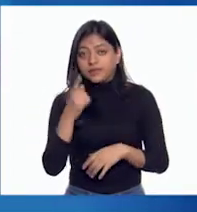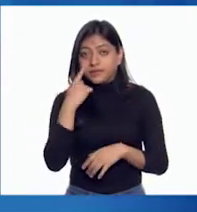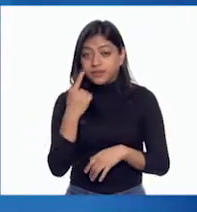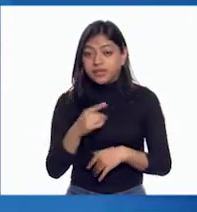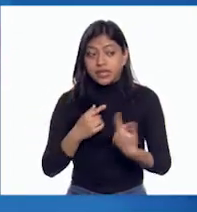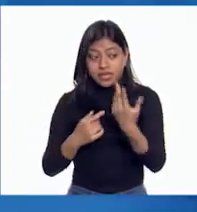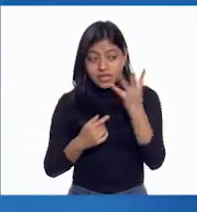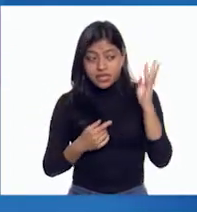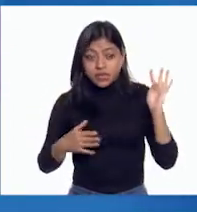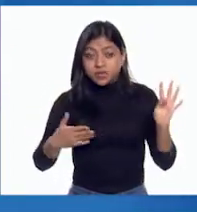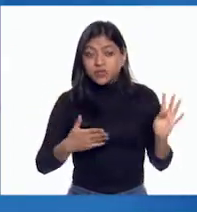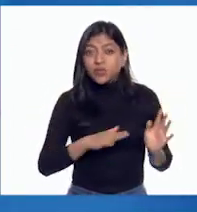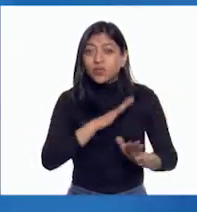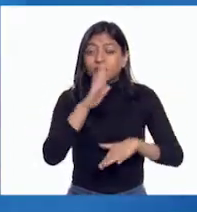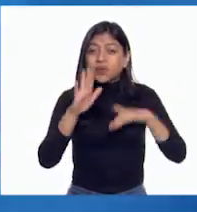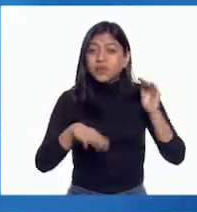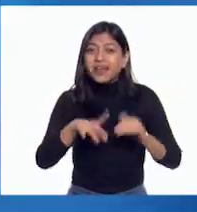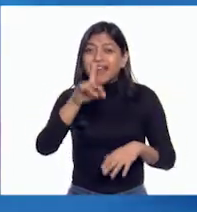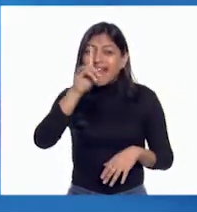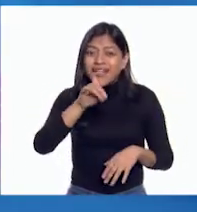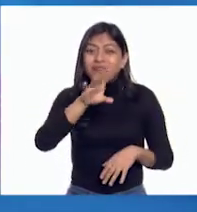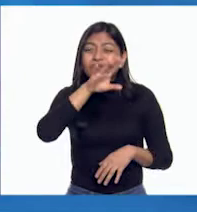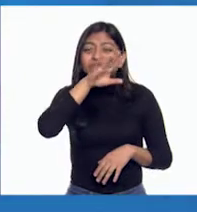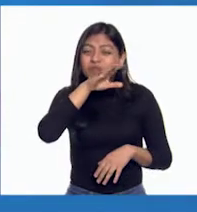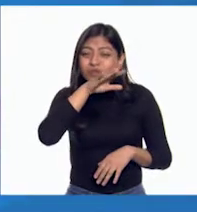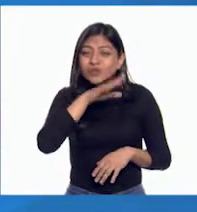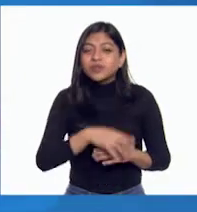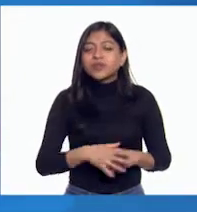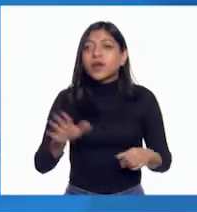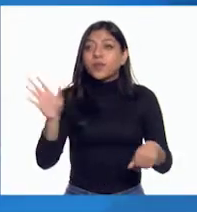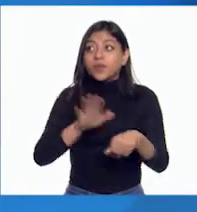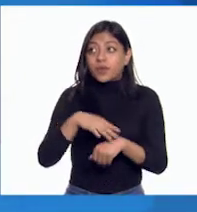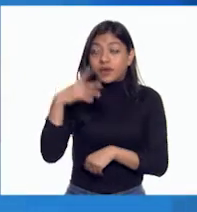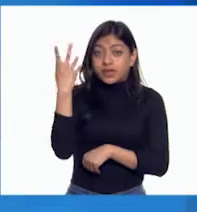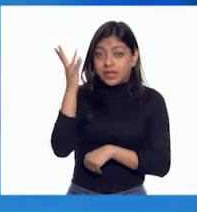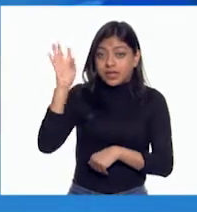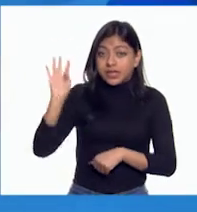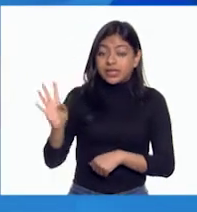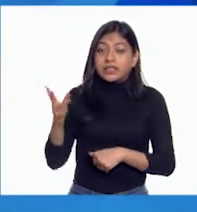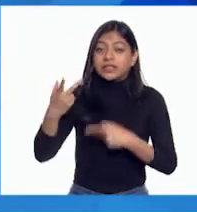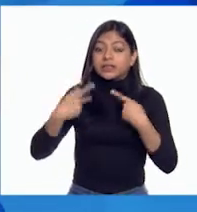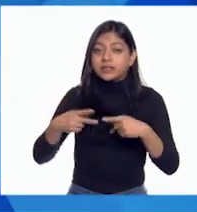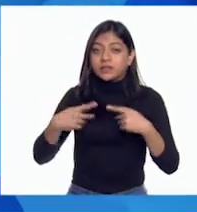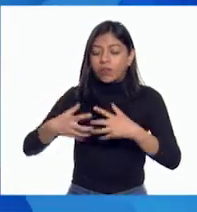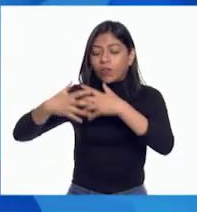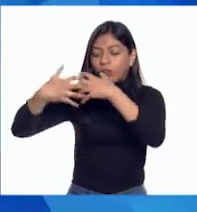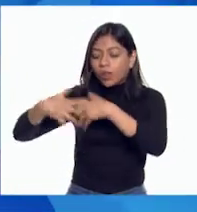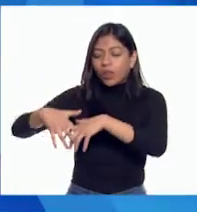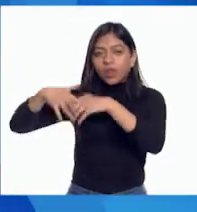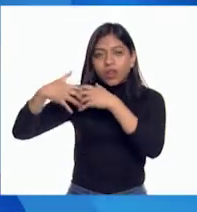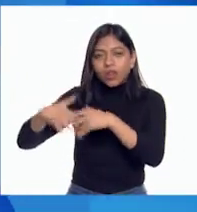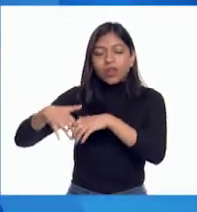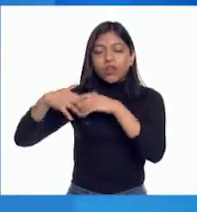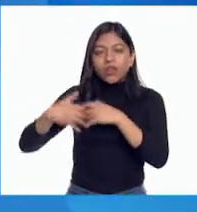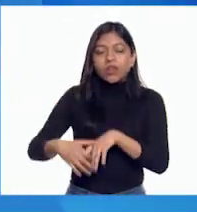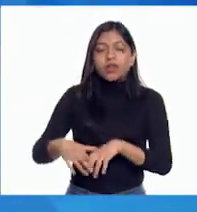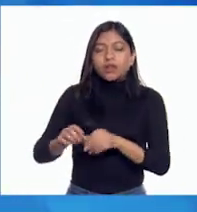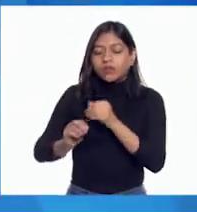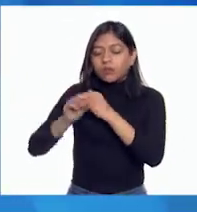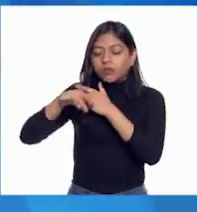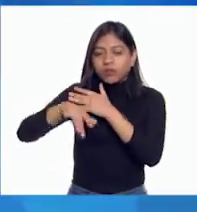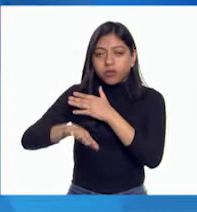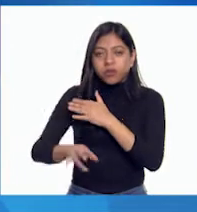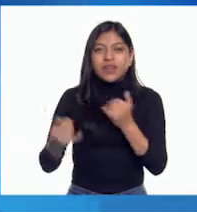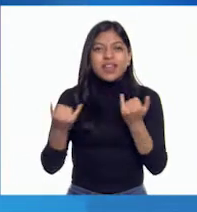mis amiguitos han muerto por la contaminación del agua, ya que los residuos de las fábricas y los hoteles llegan hasta acá y nos